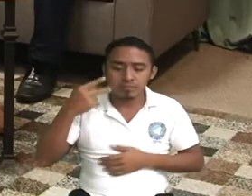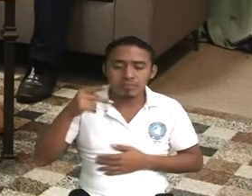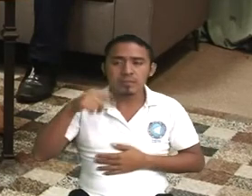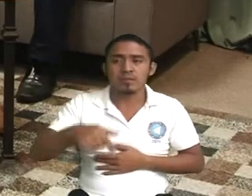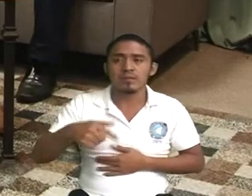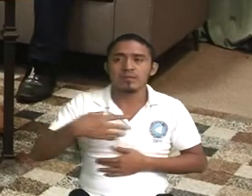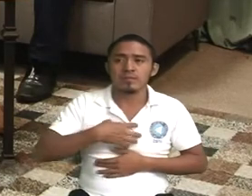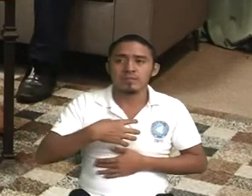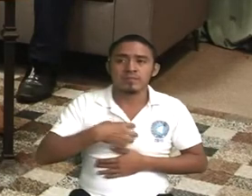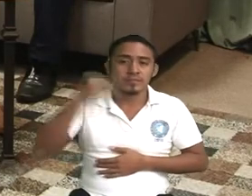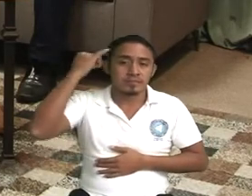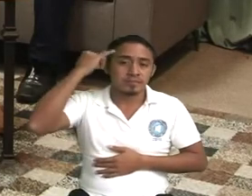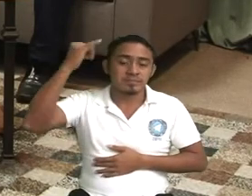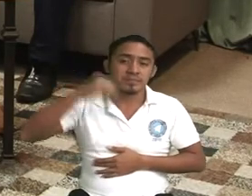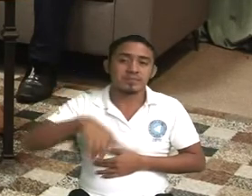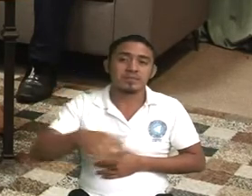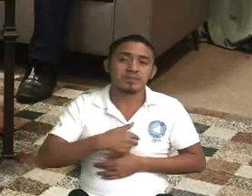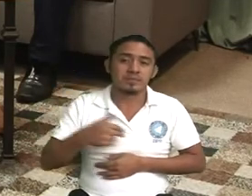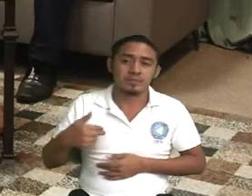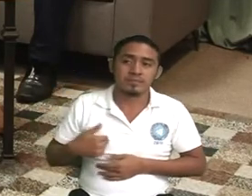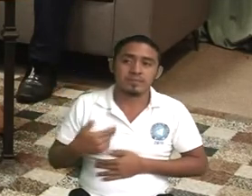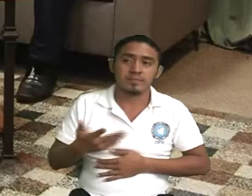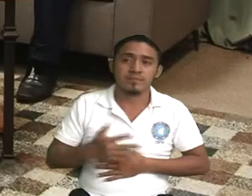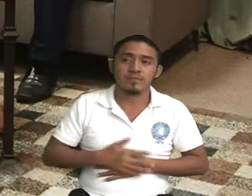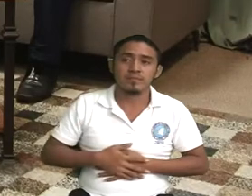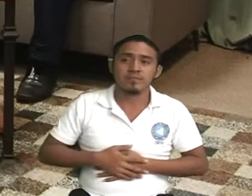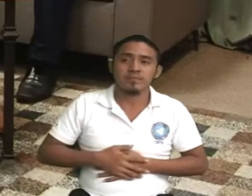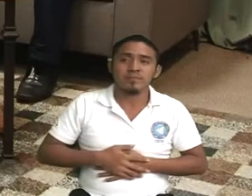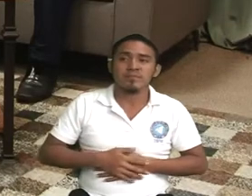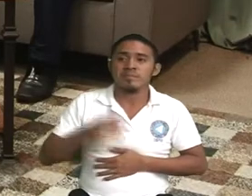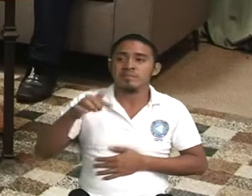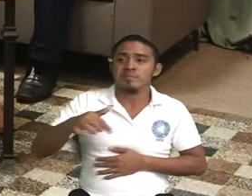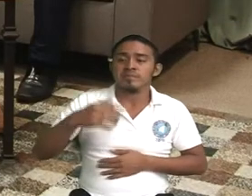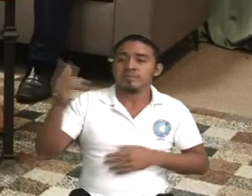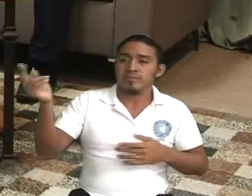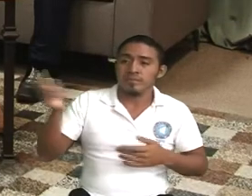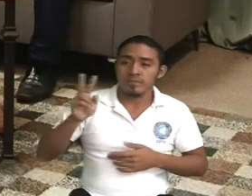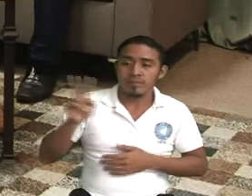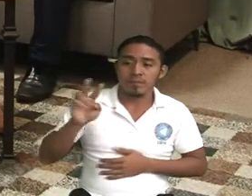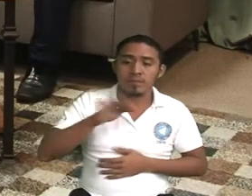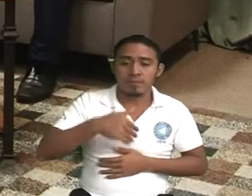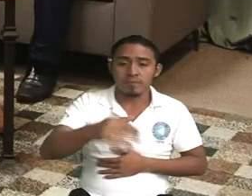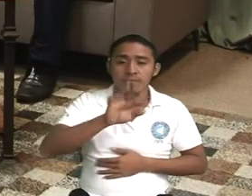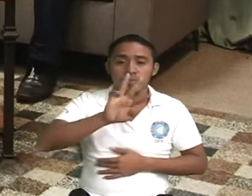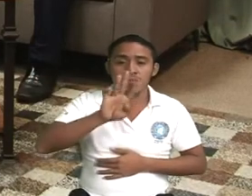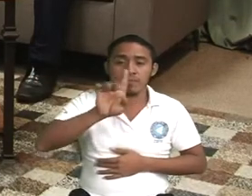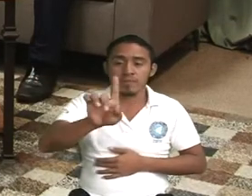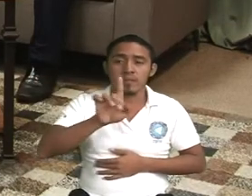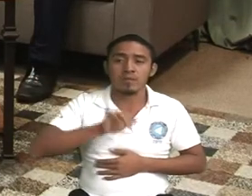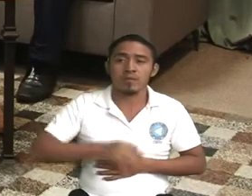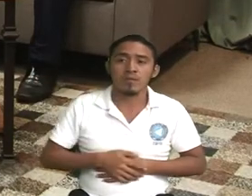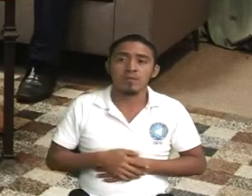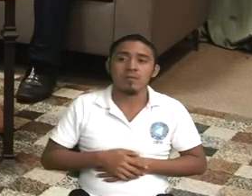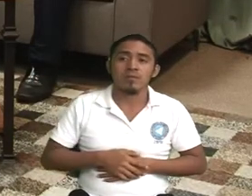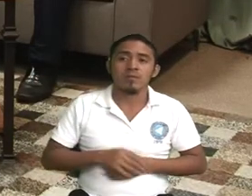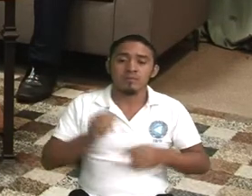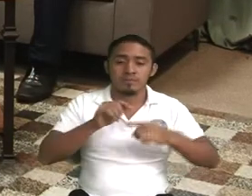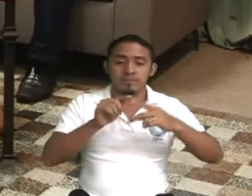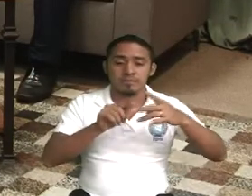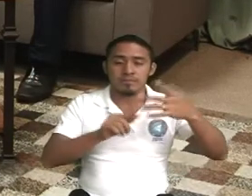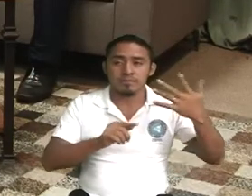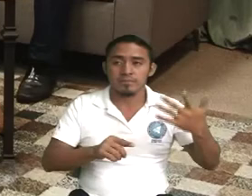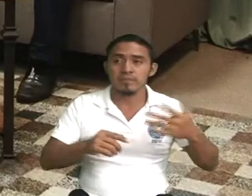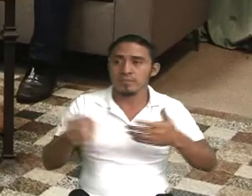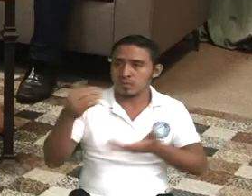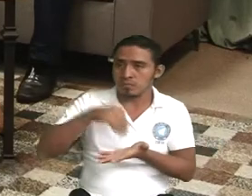creatividad, esa originalidad es la que se está premiando. Entonces, este viernes 31 tenemos en estos